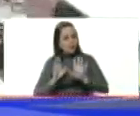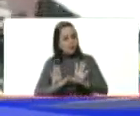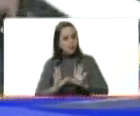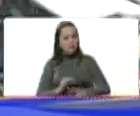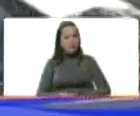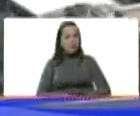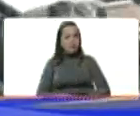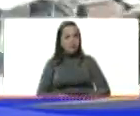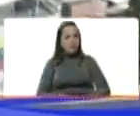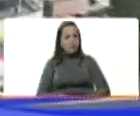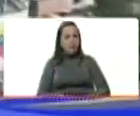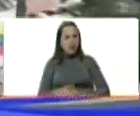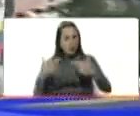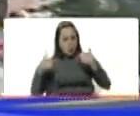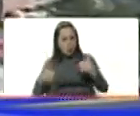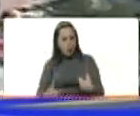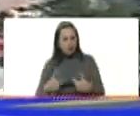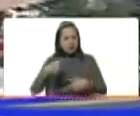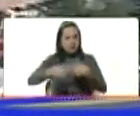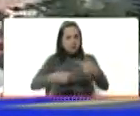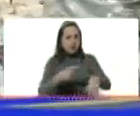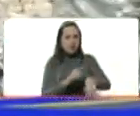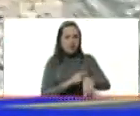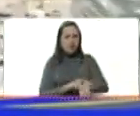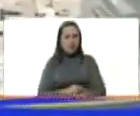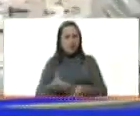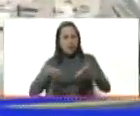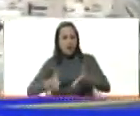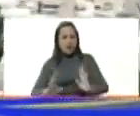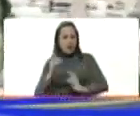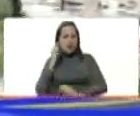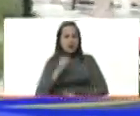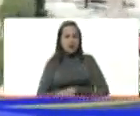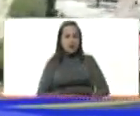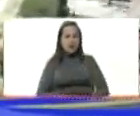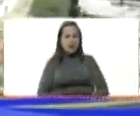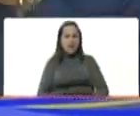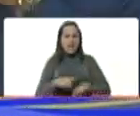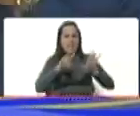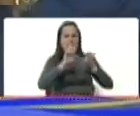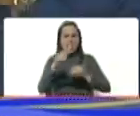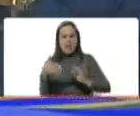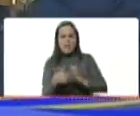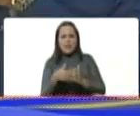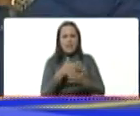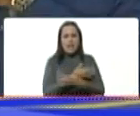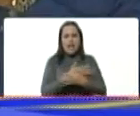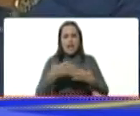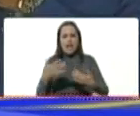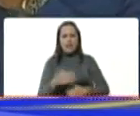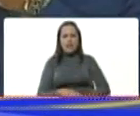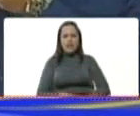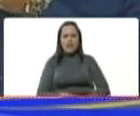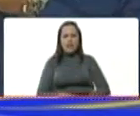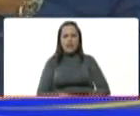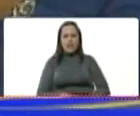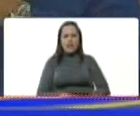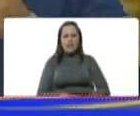cuánto existe el ser humano? ¿Desde hace cuánto las mujeres paren? 70.000 años, 80.000, 120.000